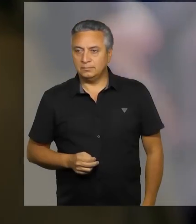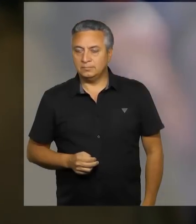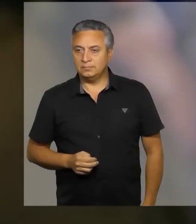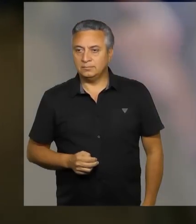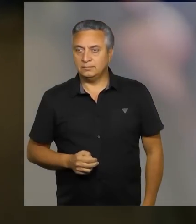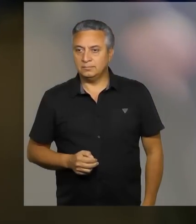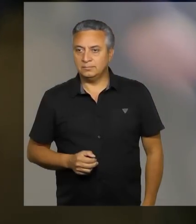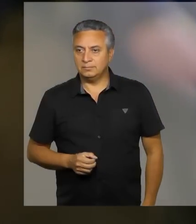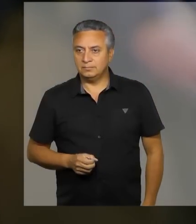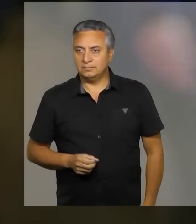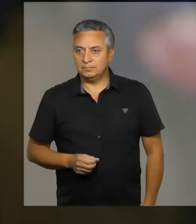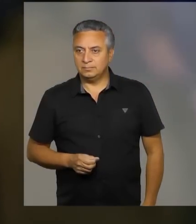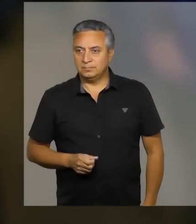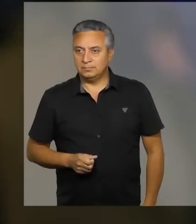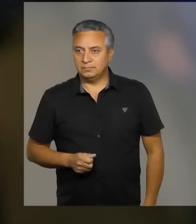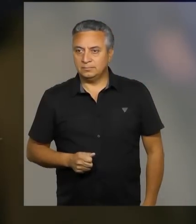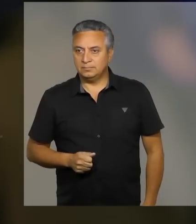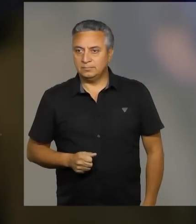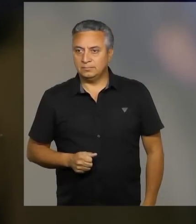toda mi vida.